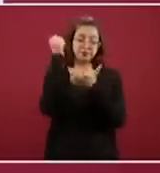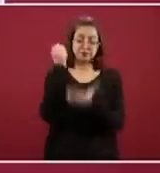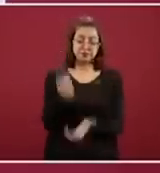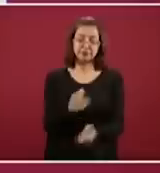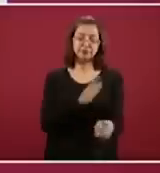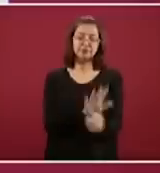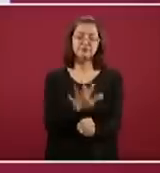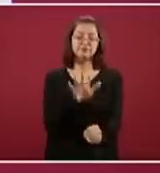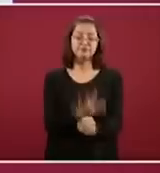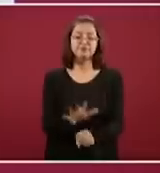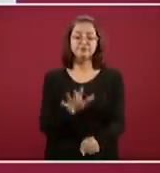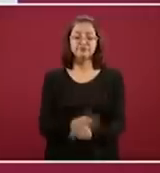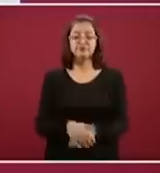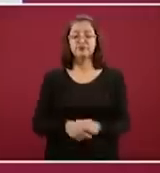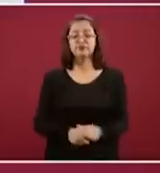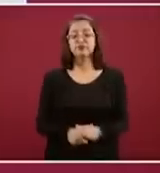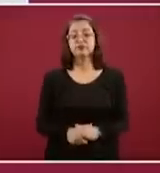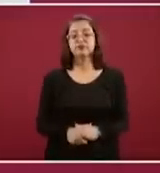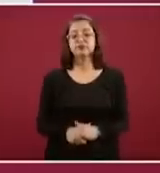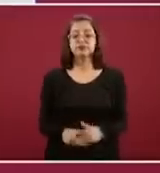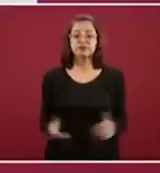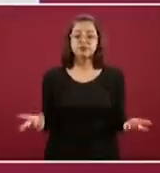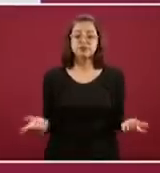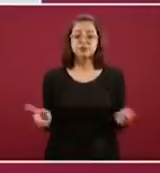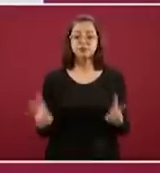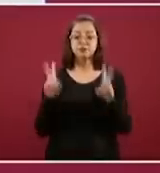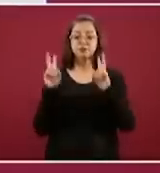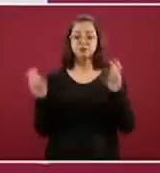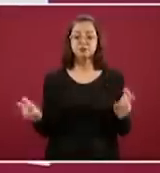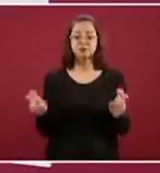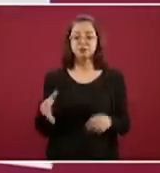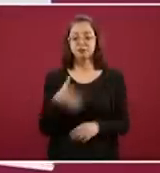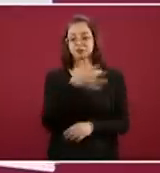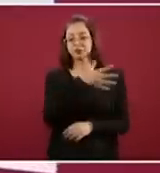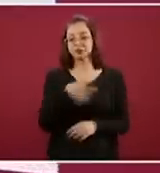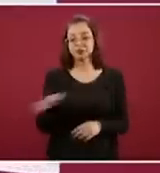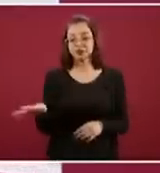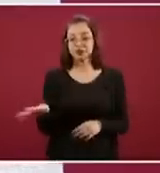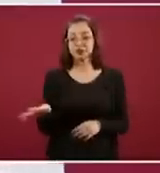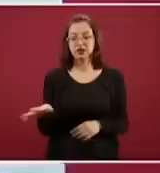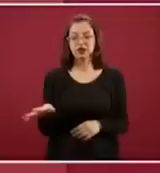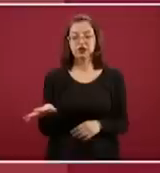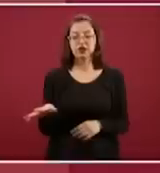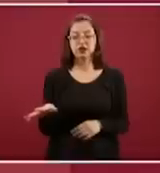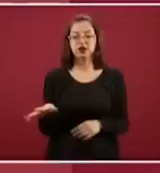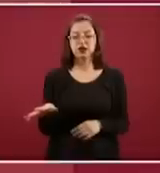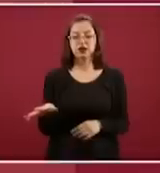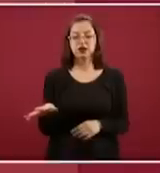necesario. Pues eso es, en términos generales, lo que